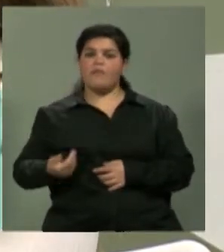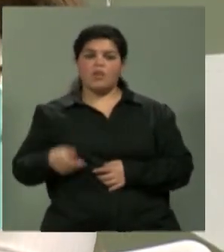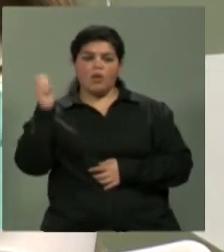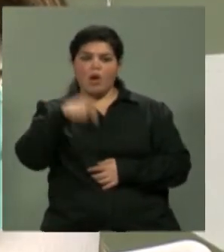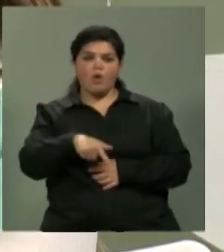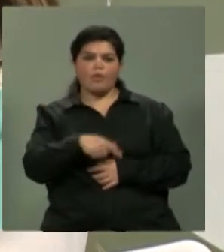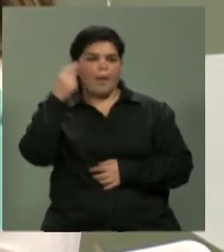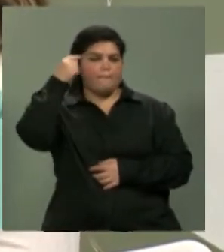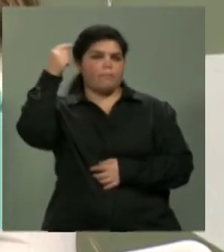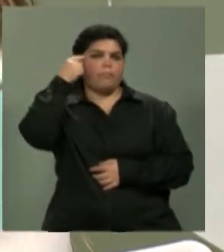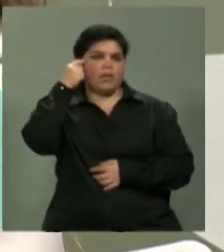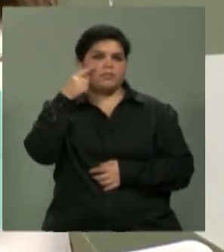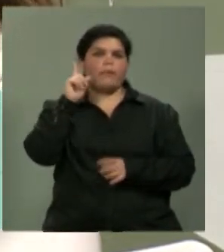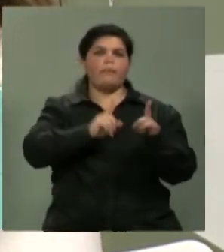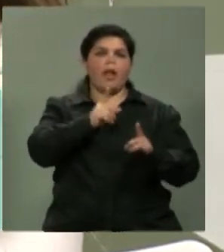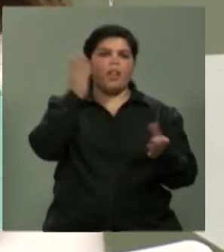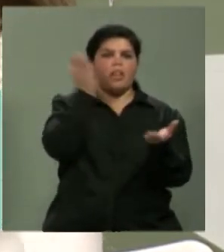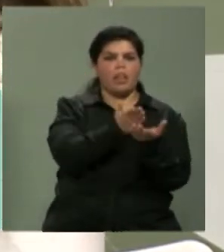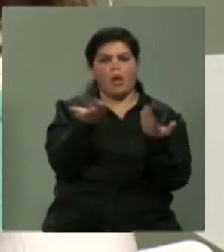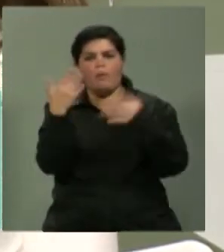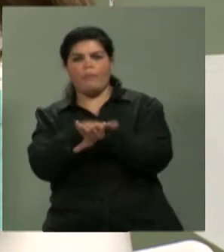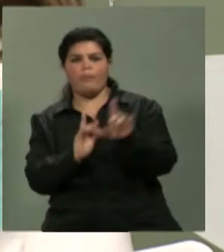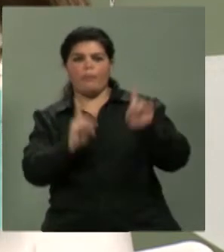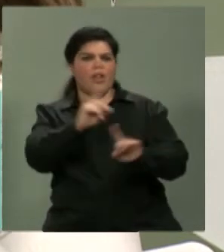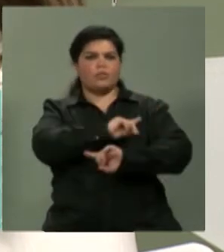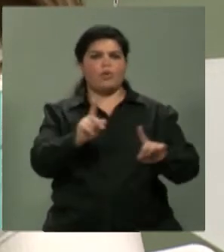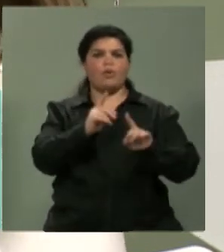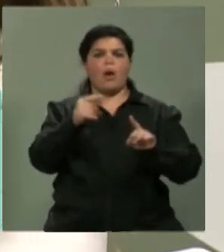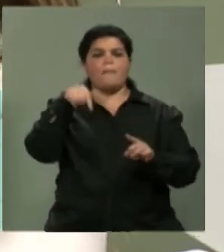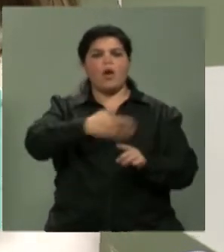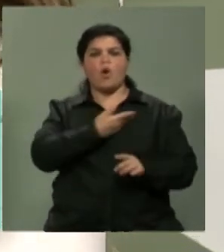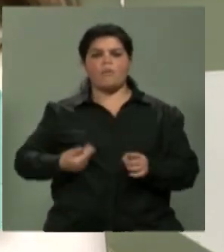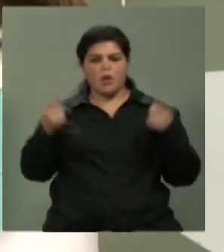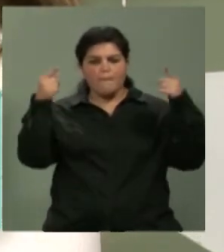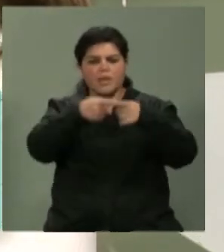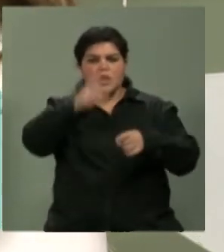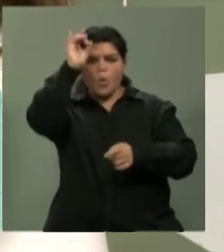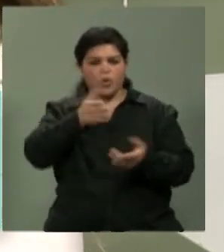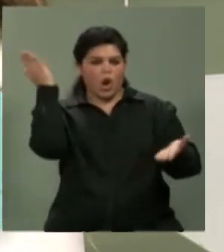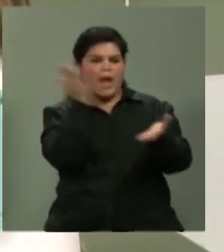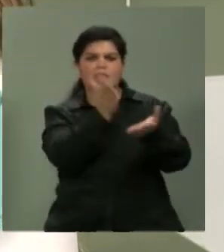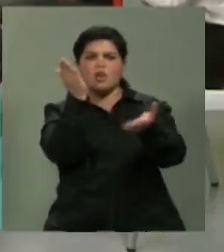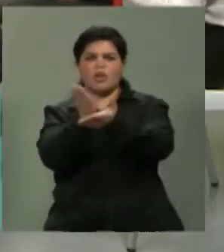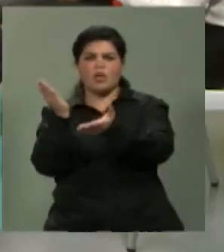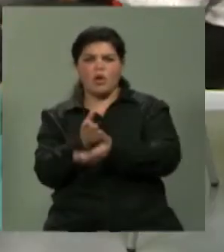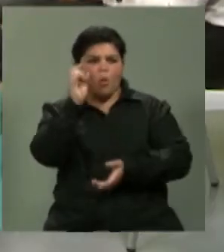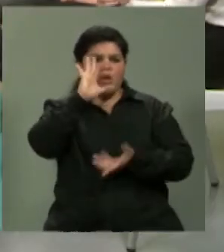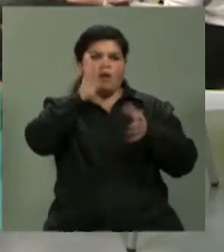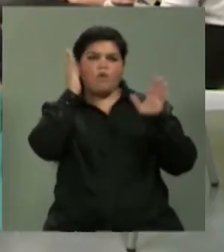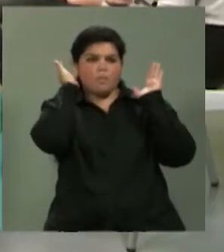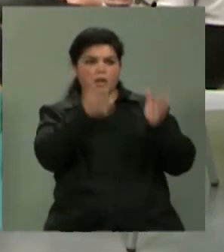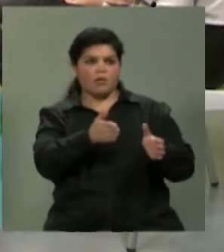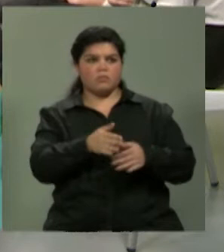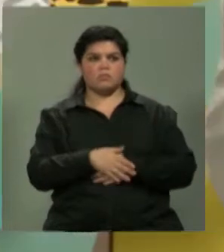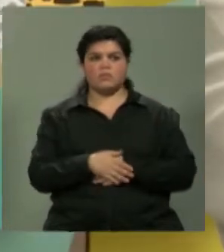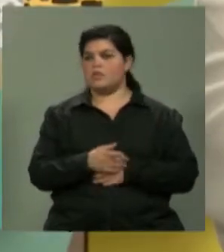si reinserción o castigo, porque lo único que puede pensar el Estado en este momento es en el castigo, porque es su forma de ver no es las así. cosas. Se ve que no han visto el proyecto.